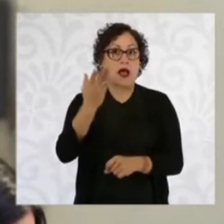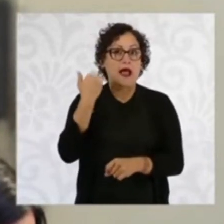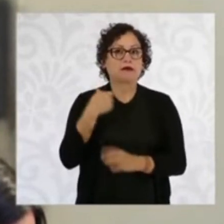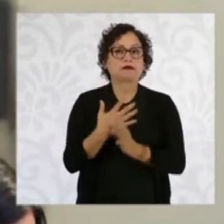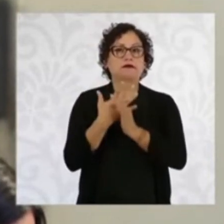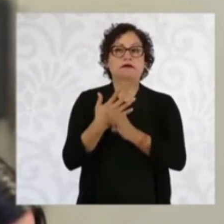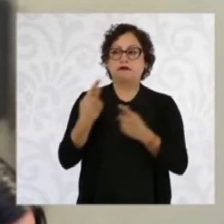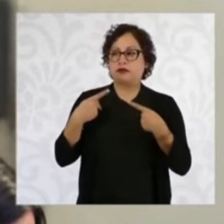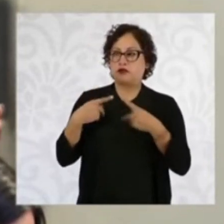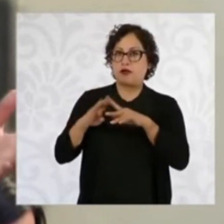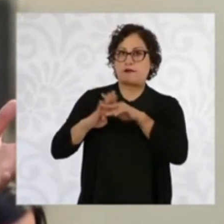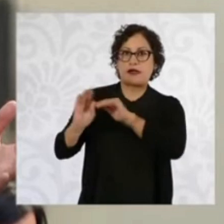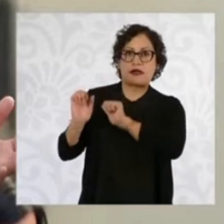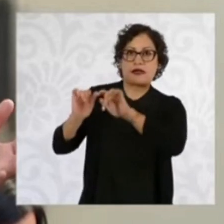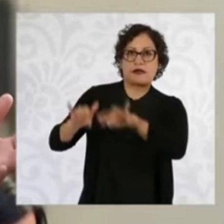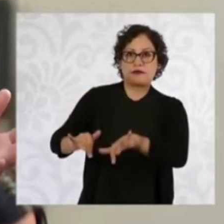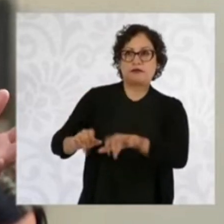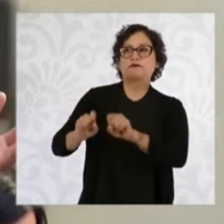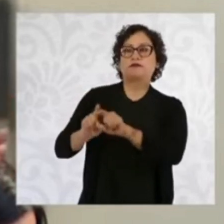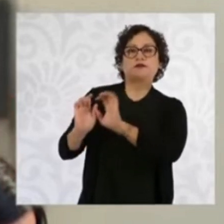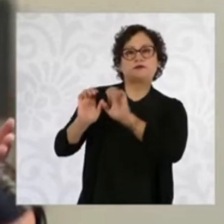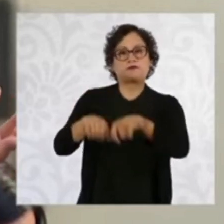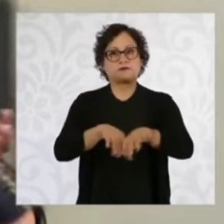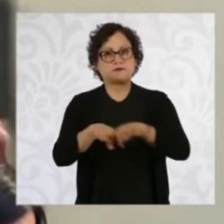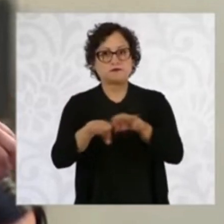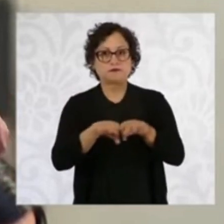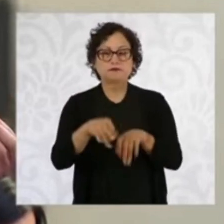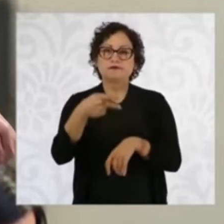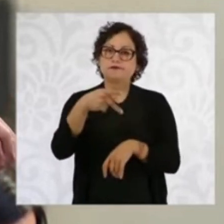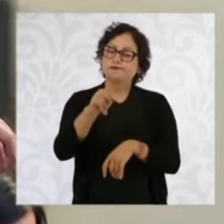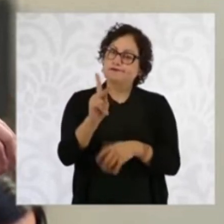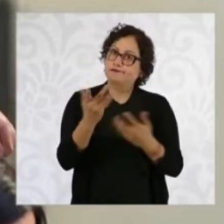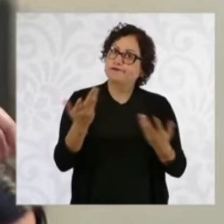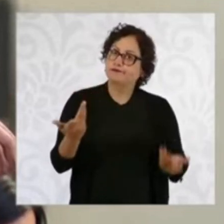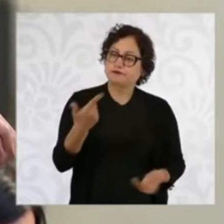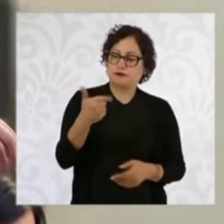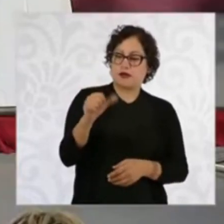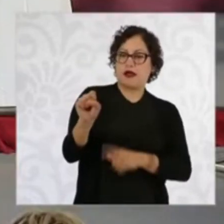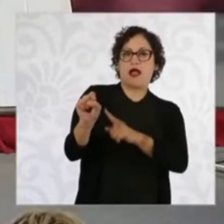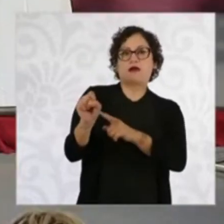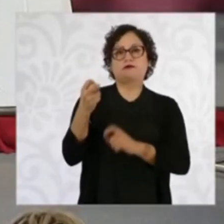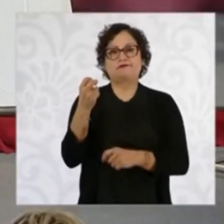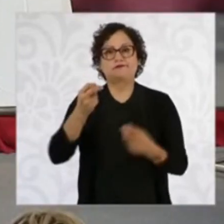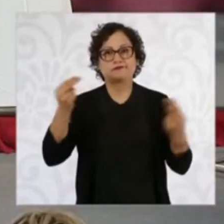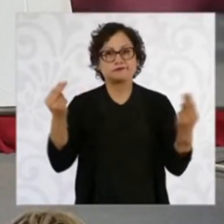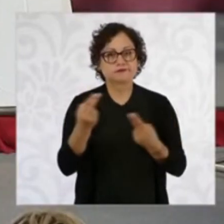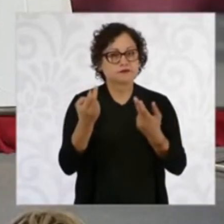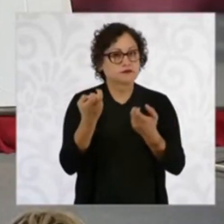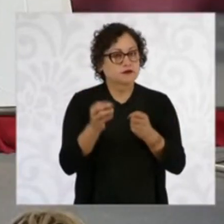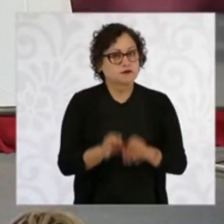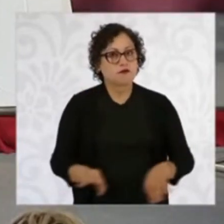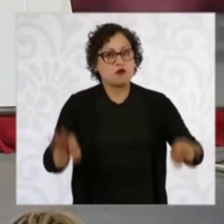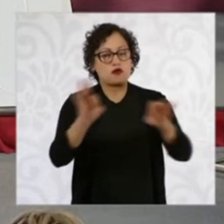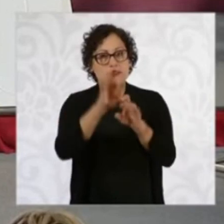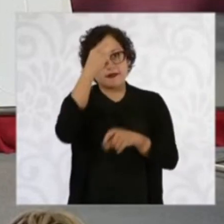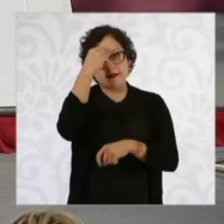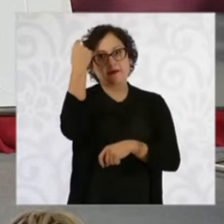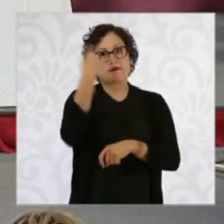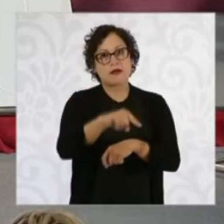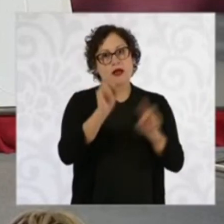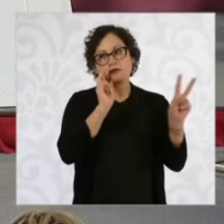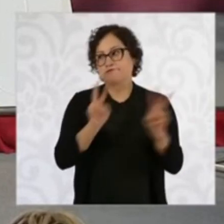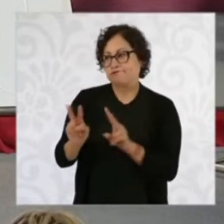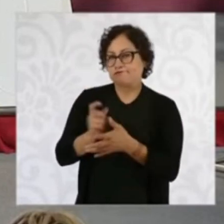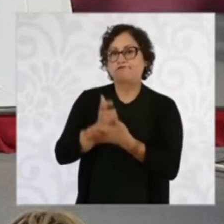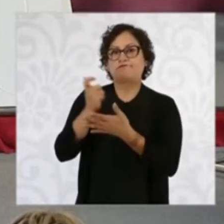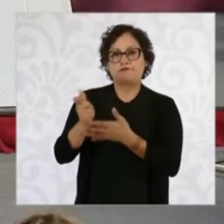¿no? Pero necesitamos gas. El gas se vuelve pues un elemento fundamental también para el atractivo de la inversión. Ya el